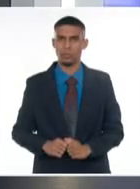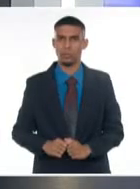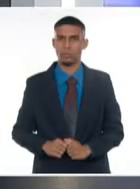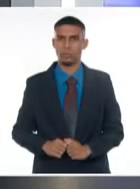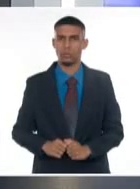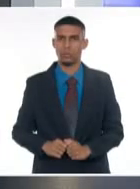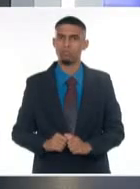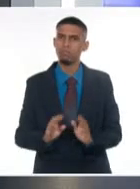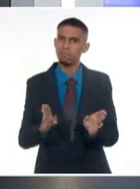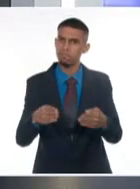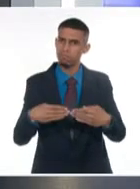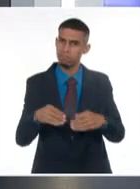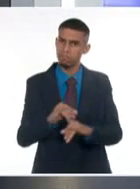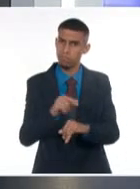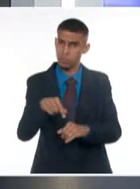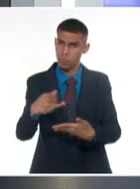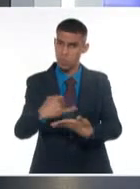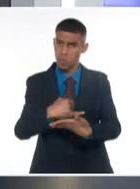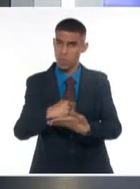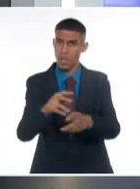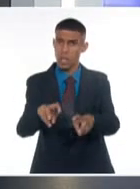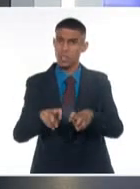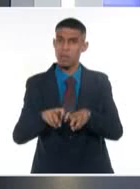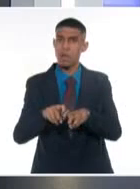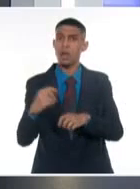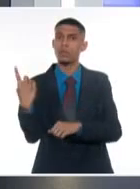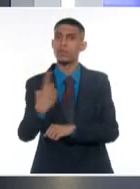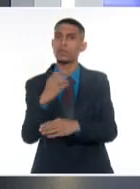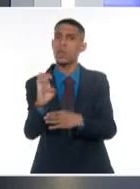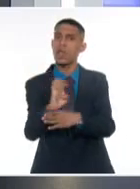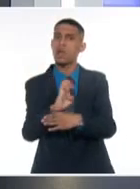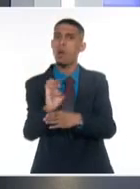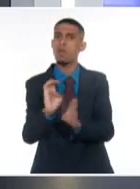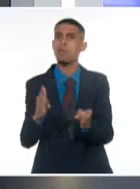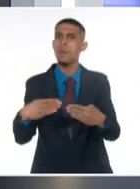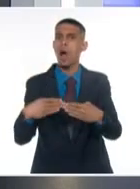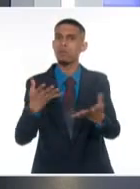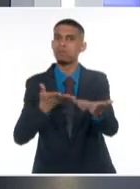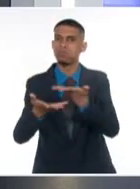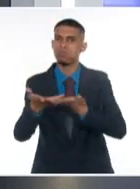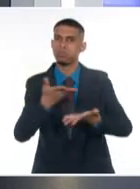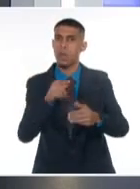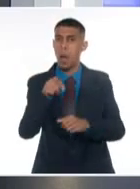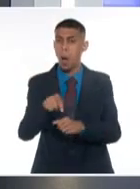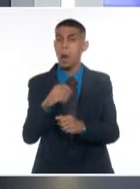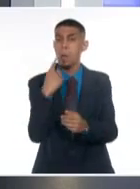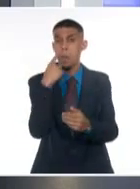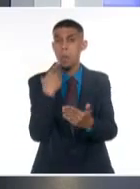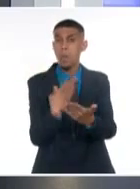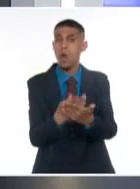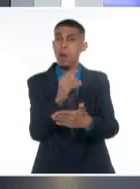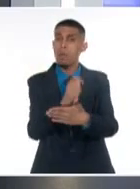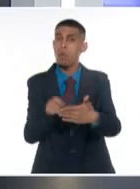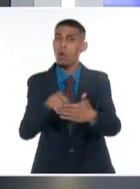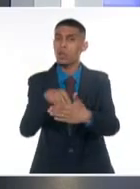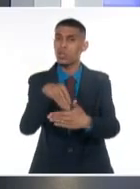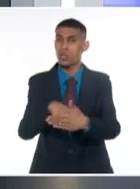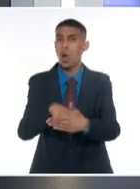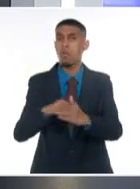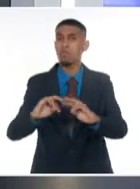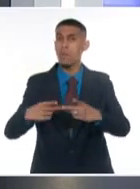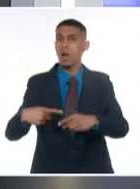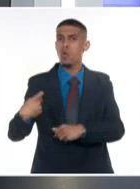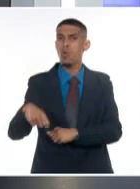Y cierro anunciándole que este miércoles la Asamblea Nacional de Ecuador concluirá el debate y someterá a votación la posibilidad de retomar el juicio político contra